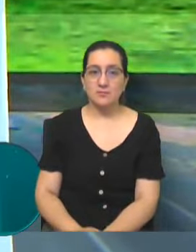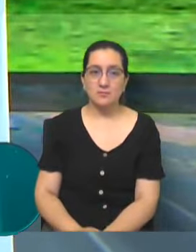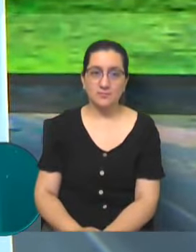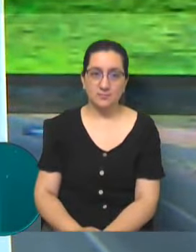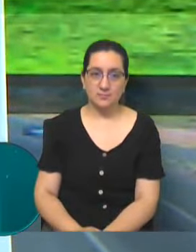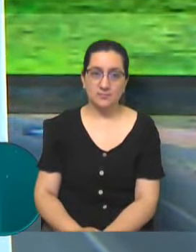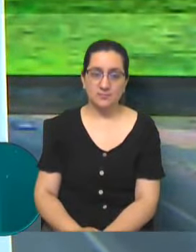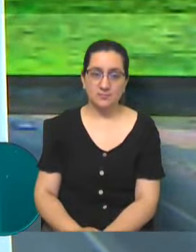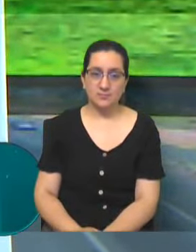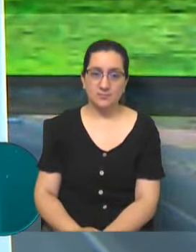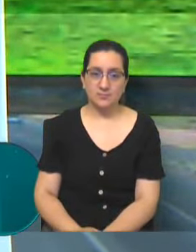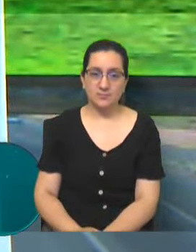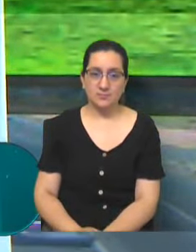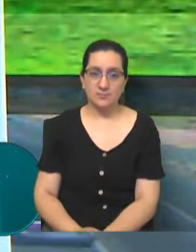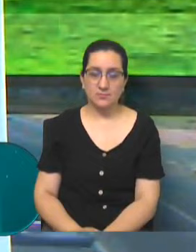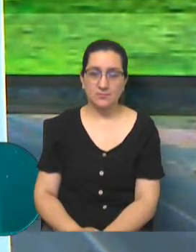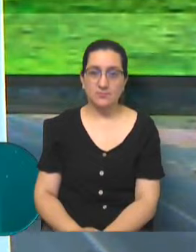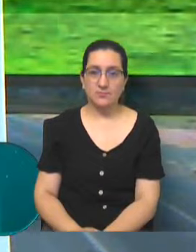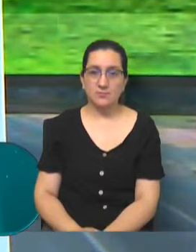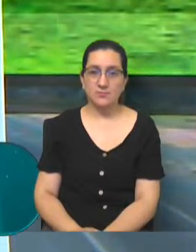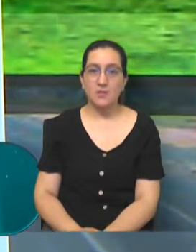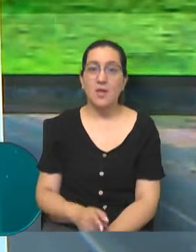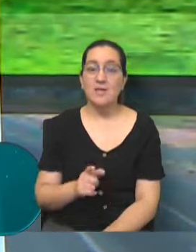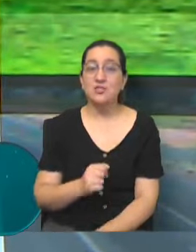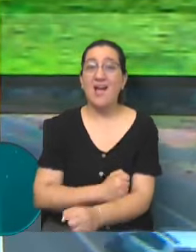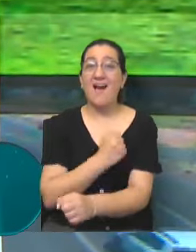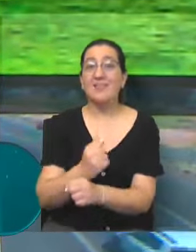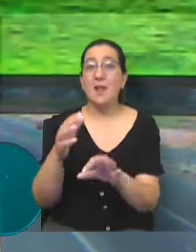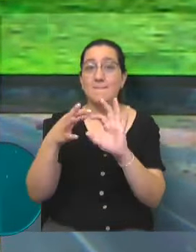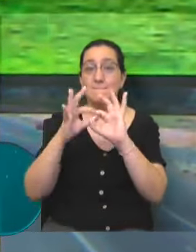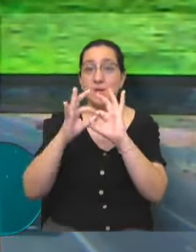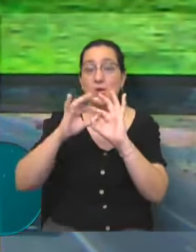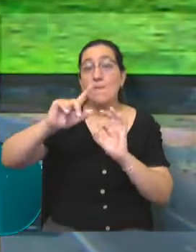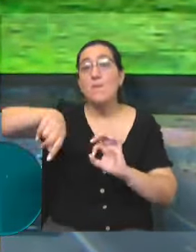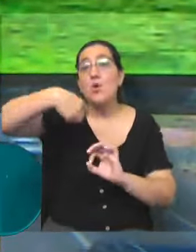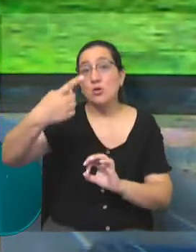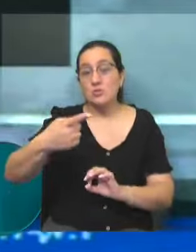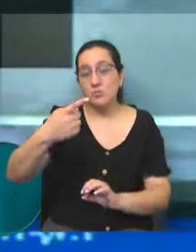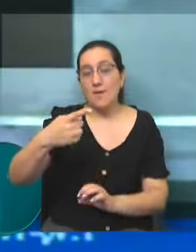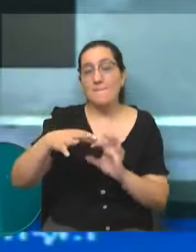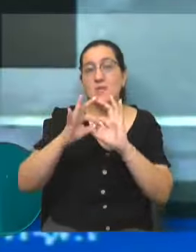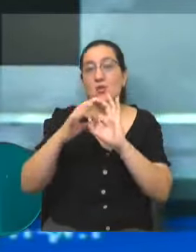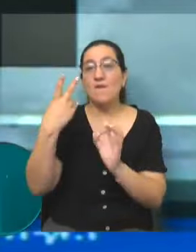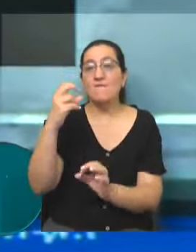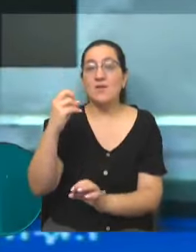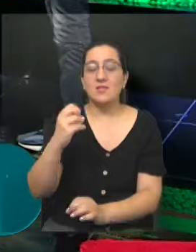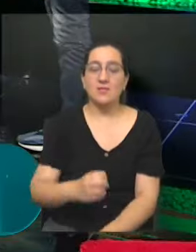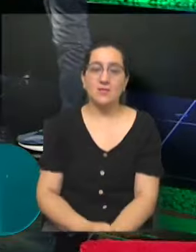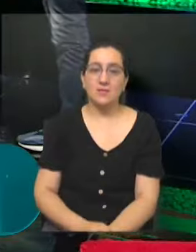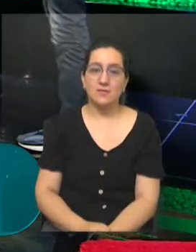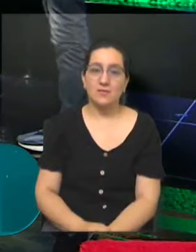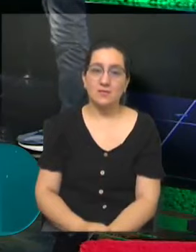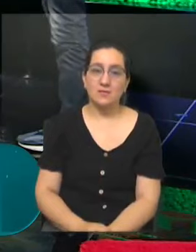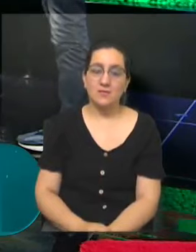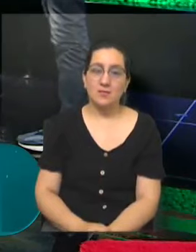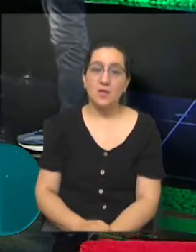un poco más chiquito el desvío de transporte. Muy bien. Esto va a ser hasta el miércoles que viene, hasta el miércoles 20, por una reposición de calzada y allí. Y tiene parada por